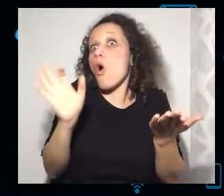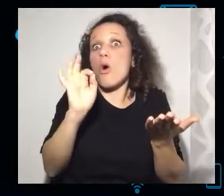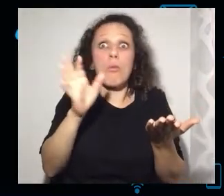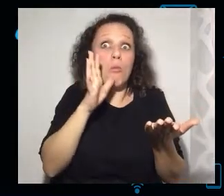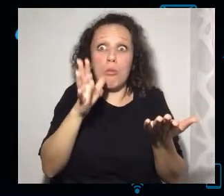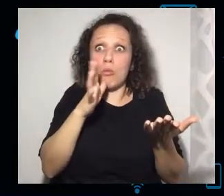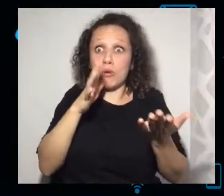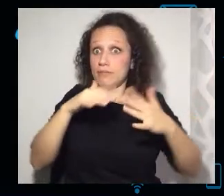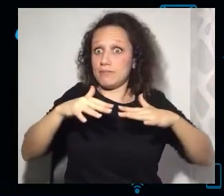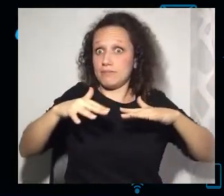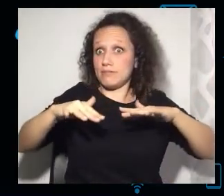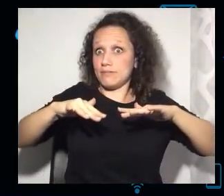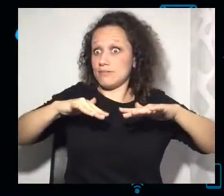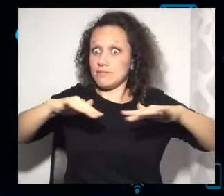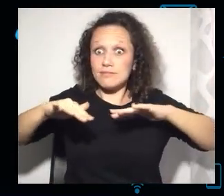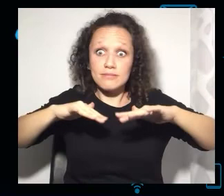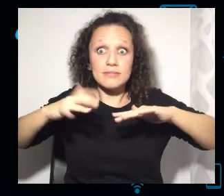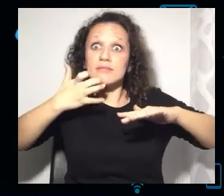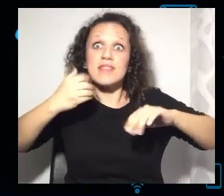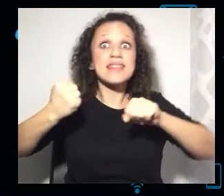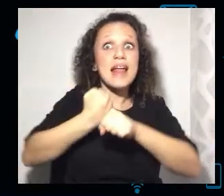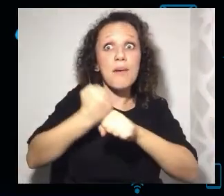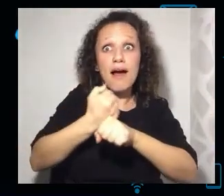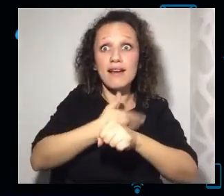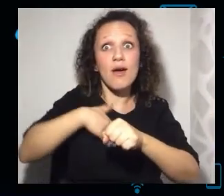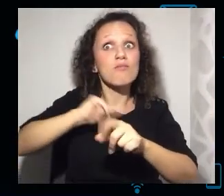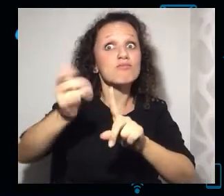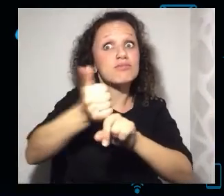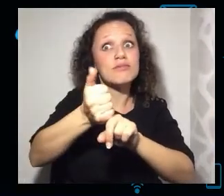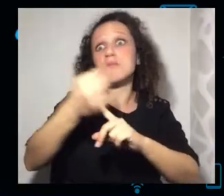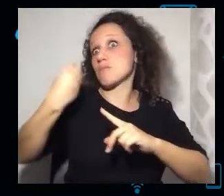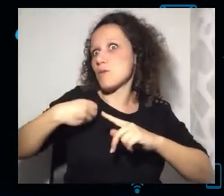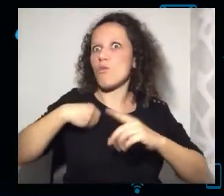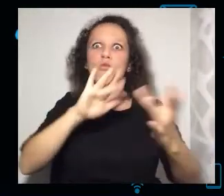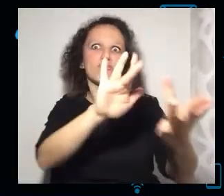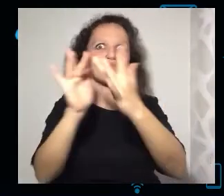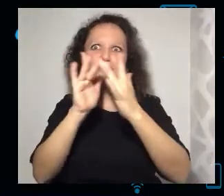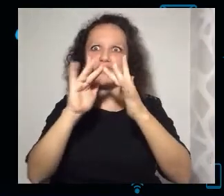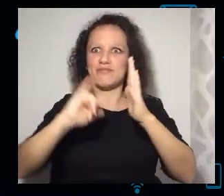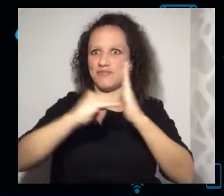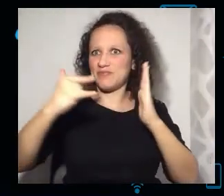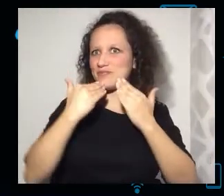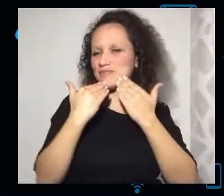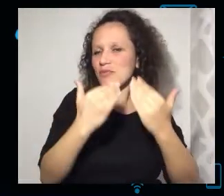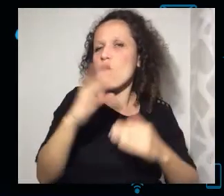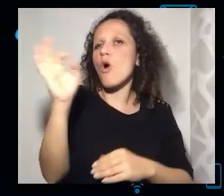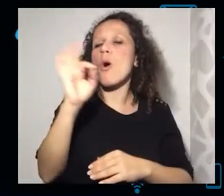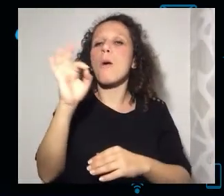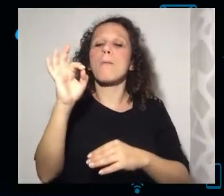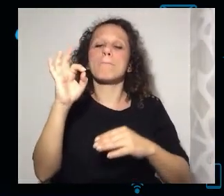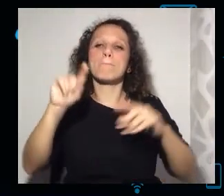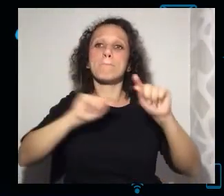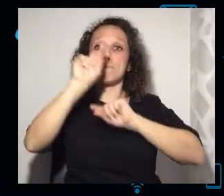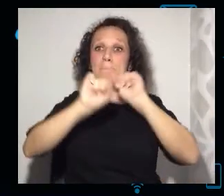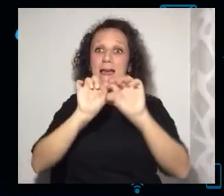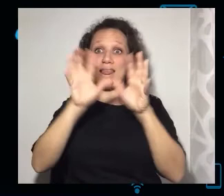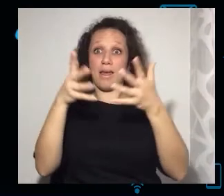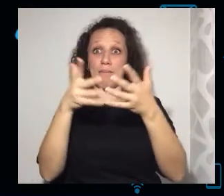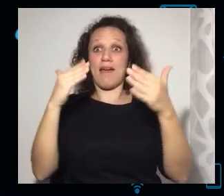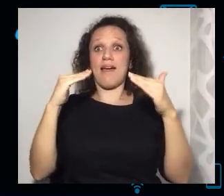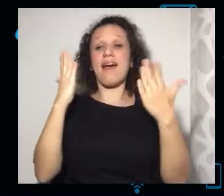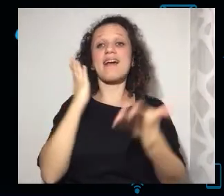acción cuando intenté buscar un trabajo o cuando ahora en pandemia estoy acudiendo a mis clases online